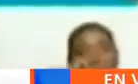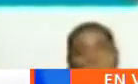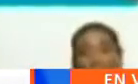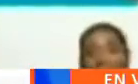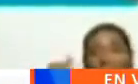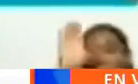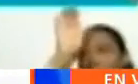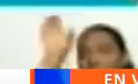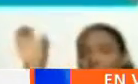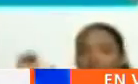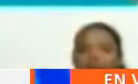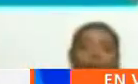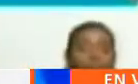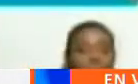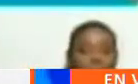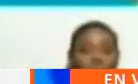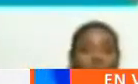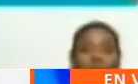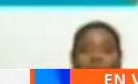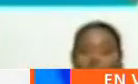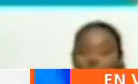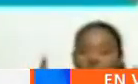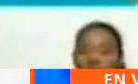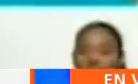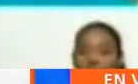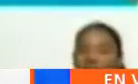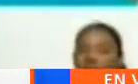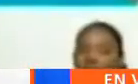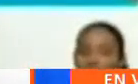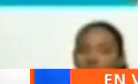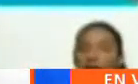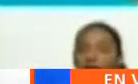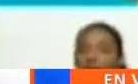soberanía, a la autodeterminación, a la independencia, a la libertad de los